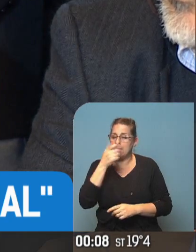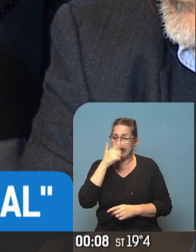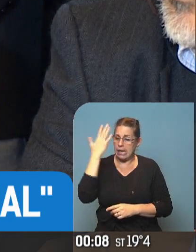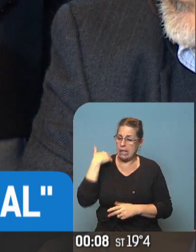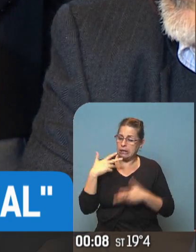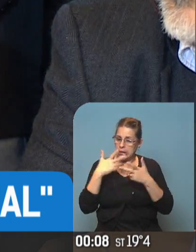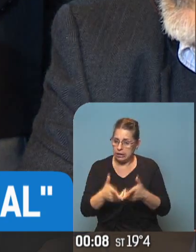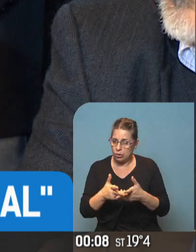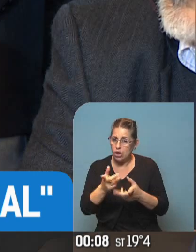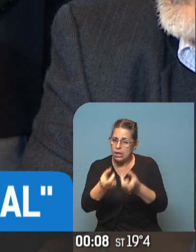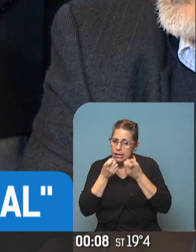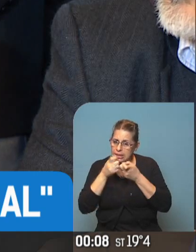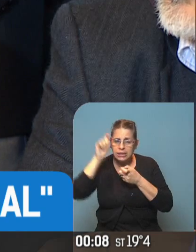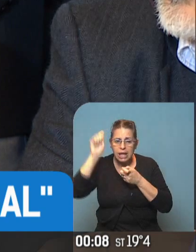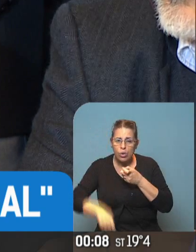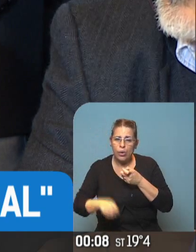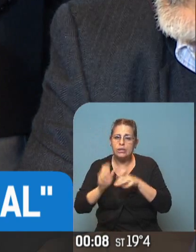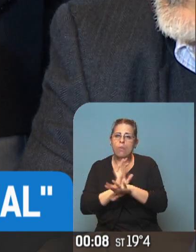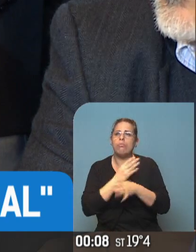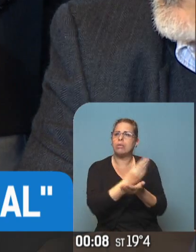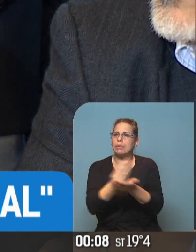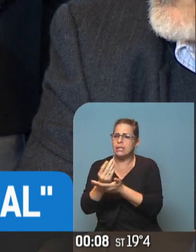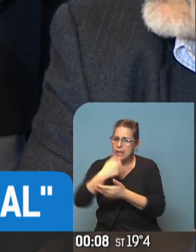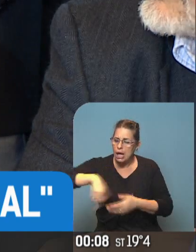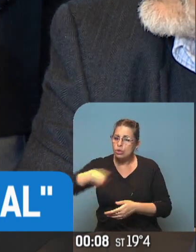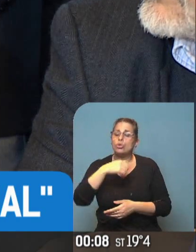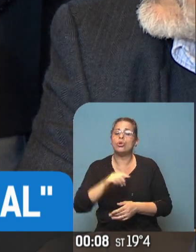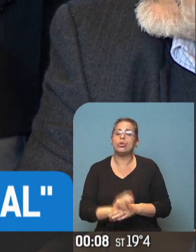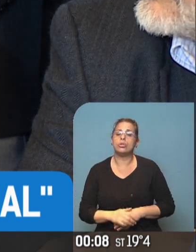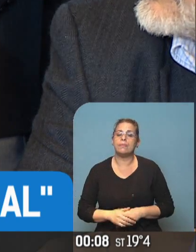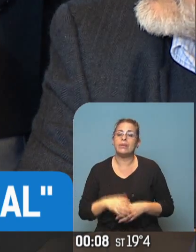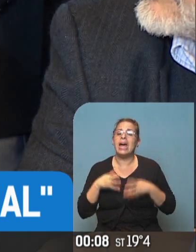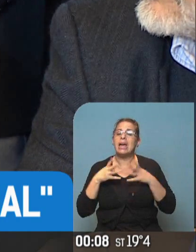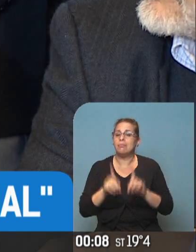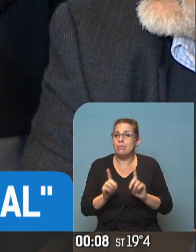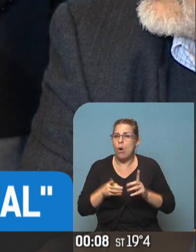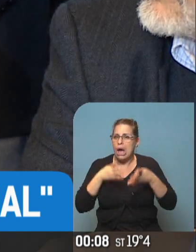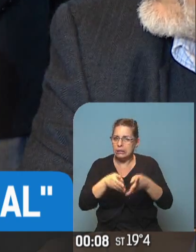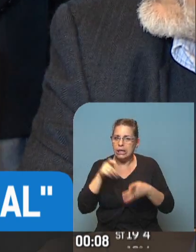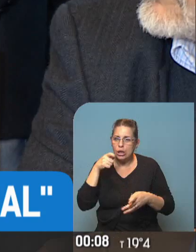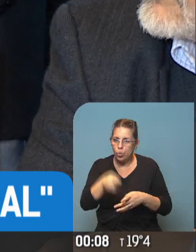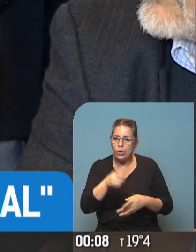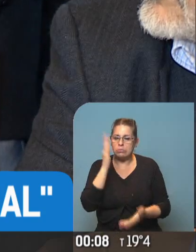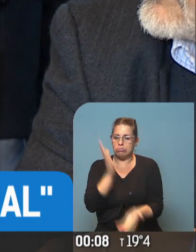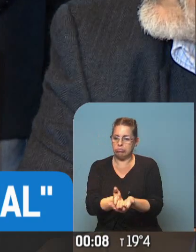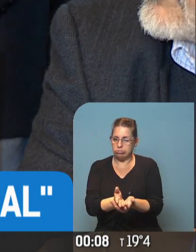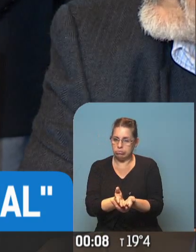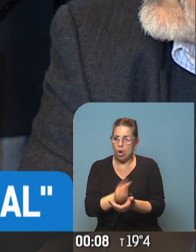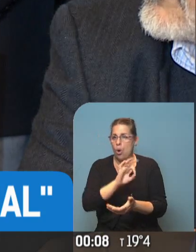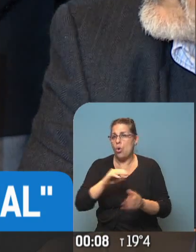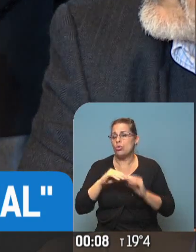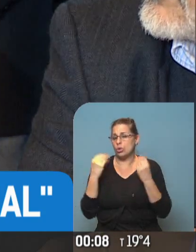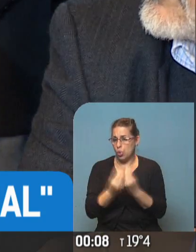cuando dijo: necesitamos jueces que nos representen. Por eso el ataque que tuvieron los jueces que dictaron sentencias o